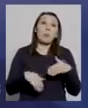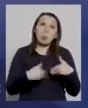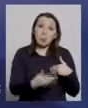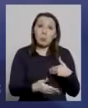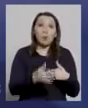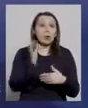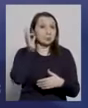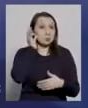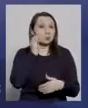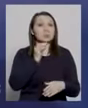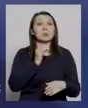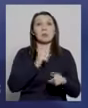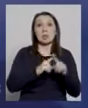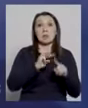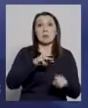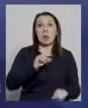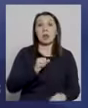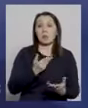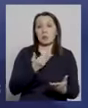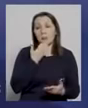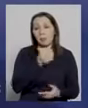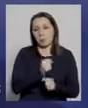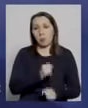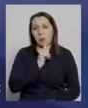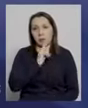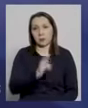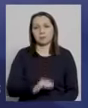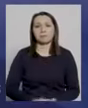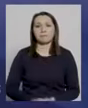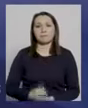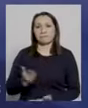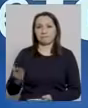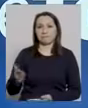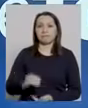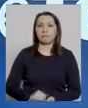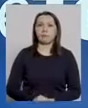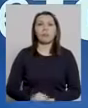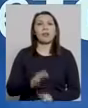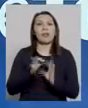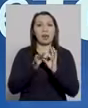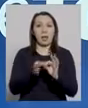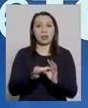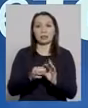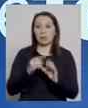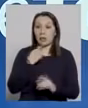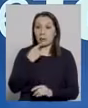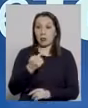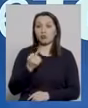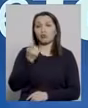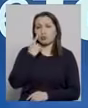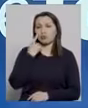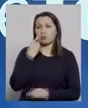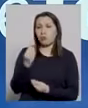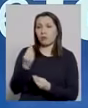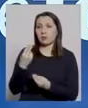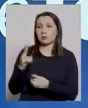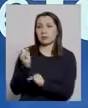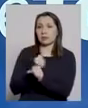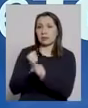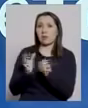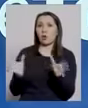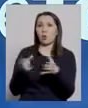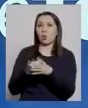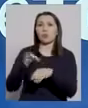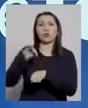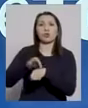quiere participar, también le cedo la palabra. Rafael. Gracias, ministro. Gracias por la pregunta. Conozco muy bien el trabajo del grupo del